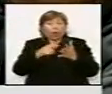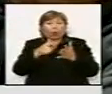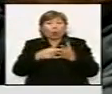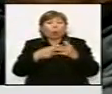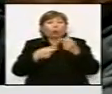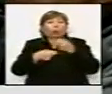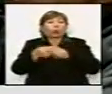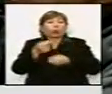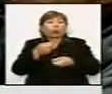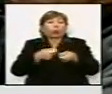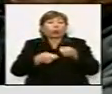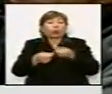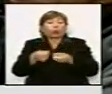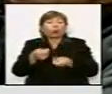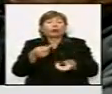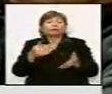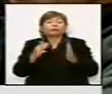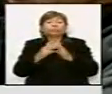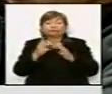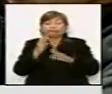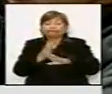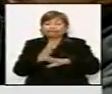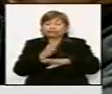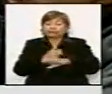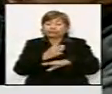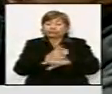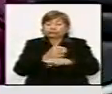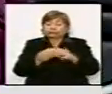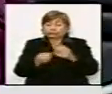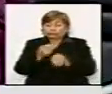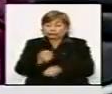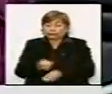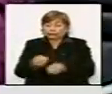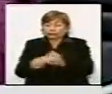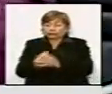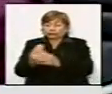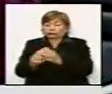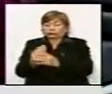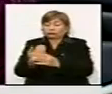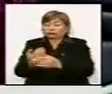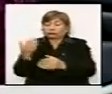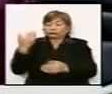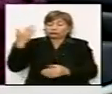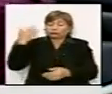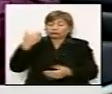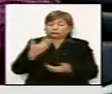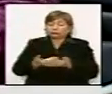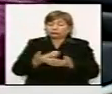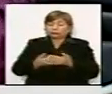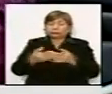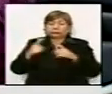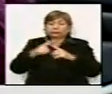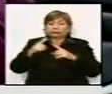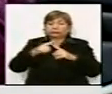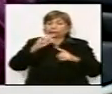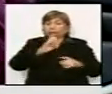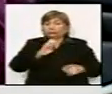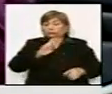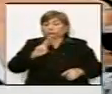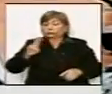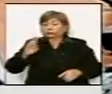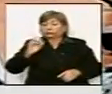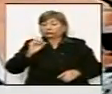de terrenos que fueron destinados para mejorar el nivel de la agricultura en Loreto por la época de remanentes del terrorismo.